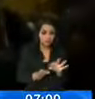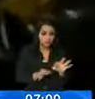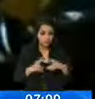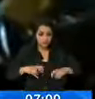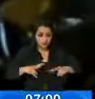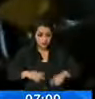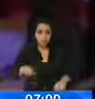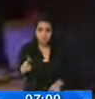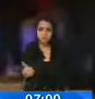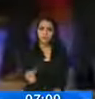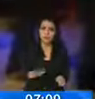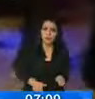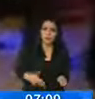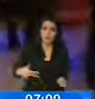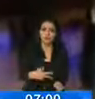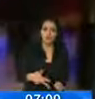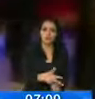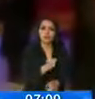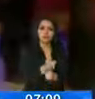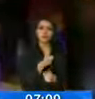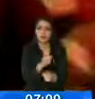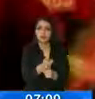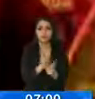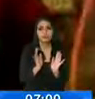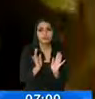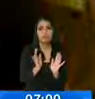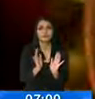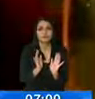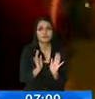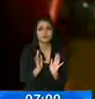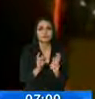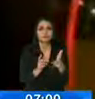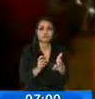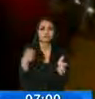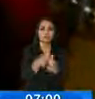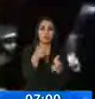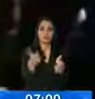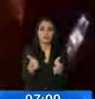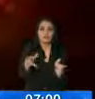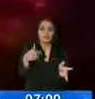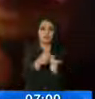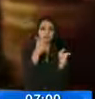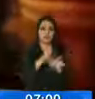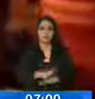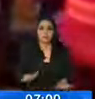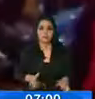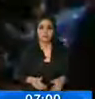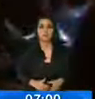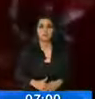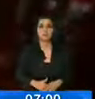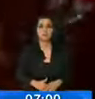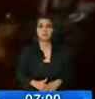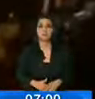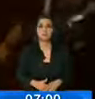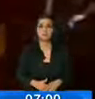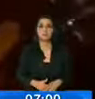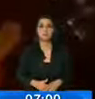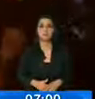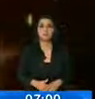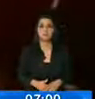huella de frenado. Entonces, por lo que únicamente podemos indicar que se trata de un estrellamiento. Informó desde la ciudad de Cuenca,